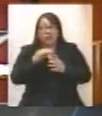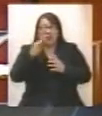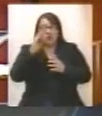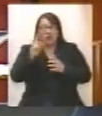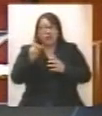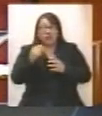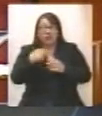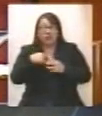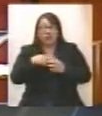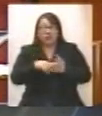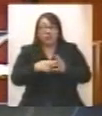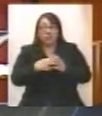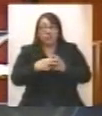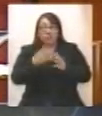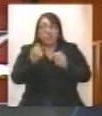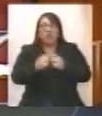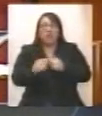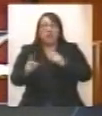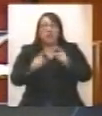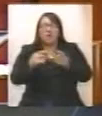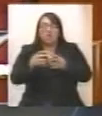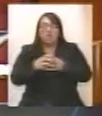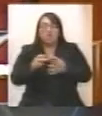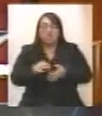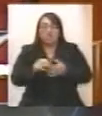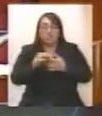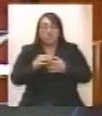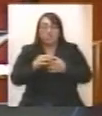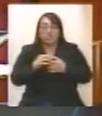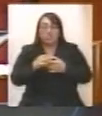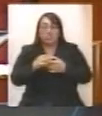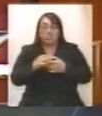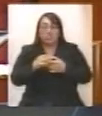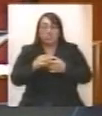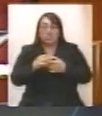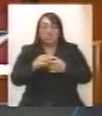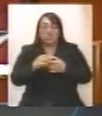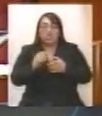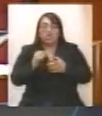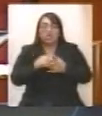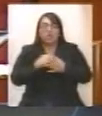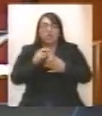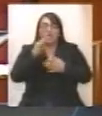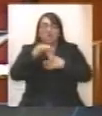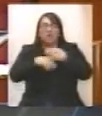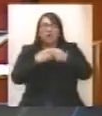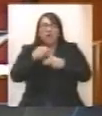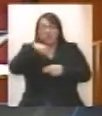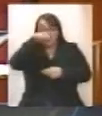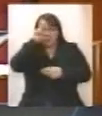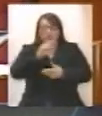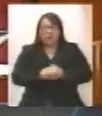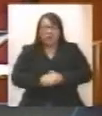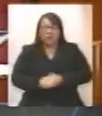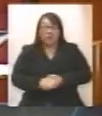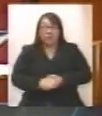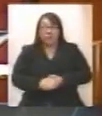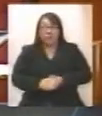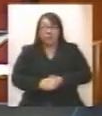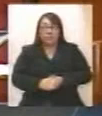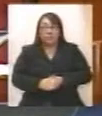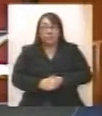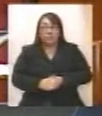y 216 por direcciones especiales de la Policía Nacional del Perú. Otra